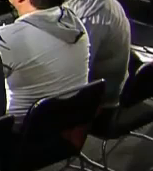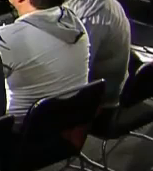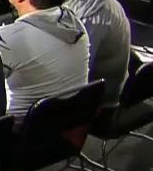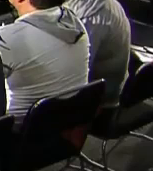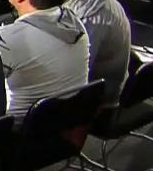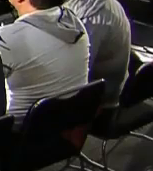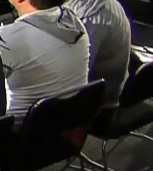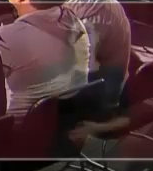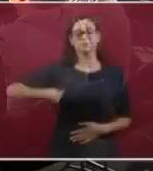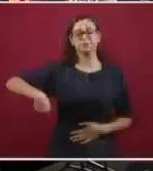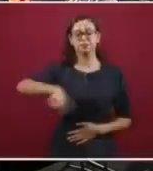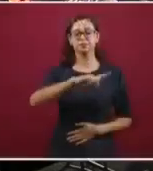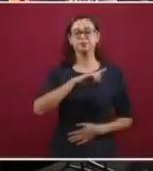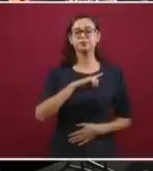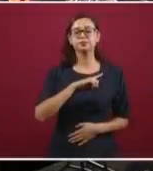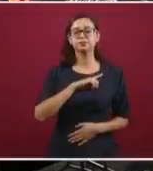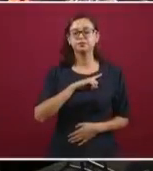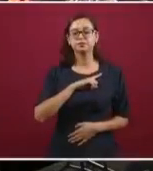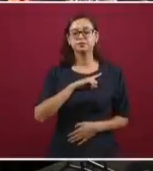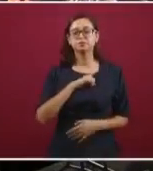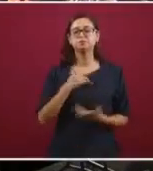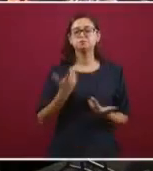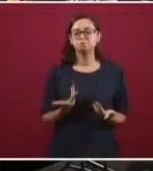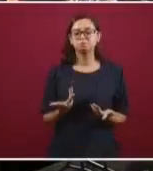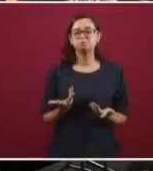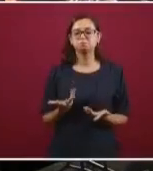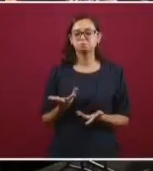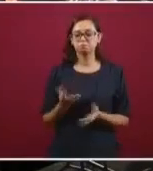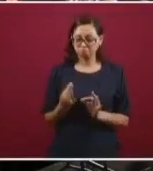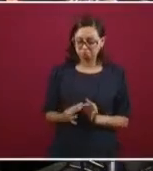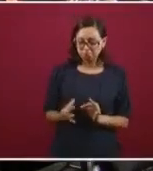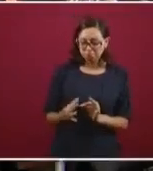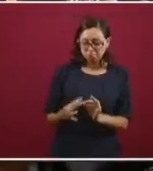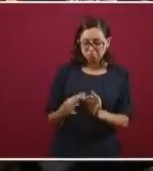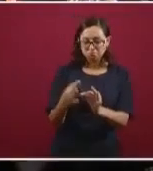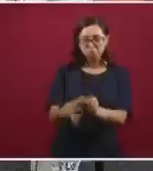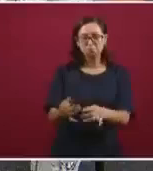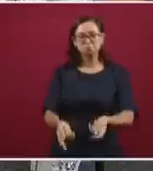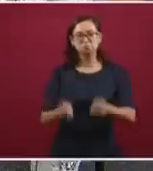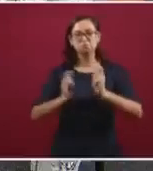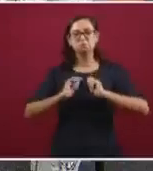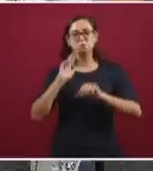Y estamos pues haciendo lo que nos corresponde.